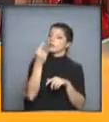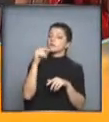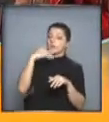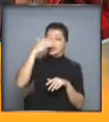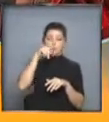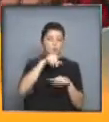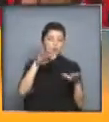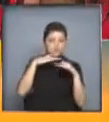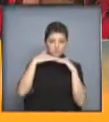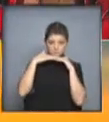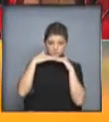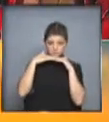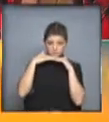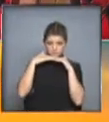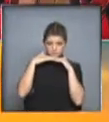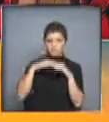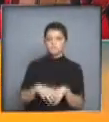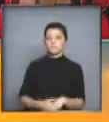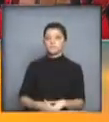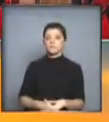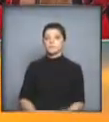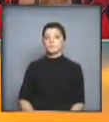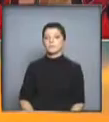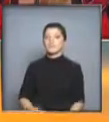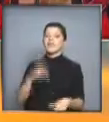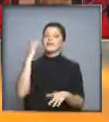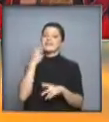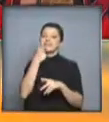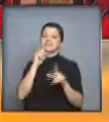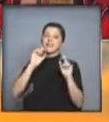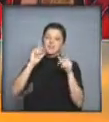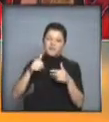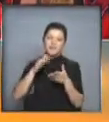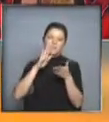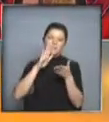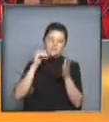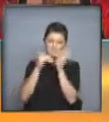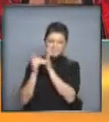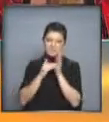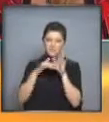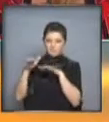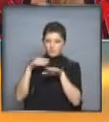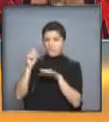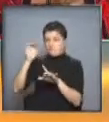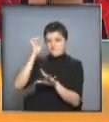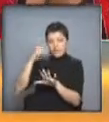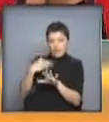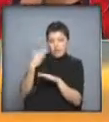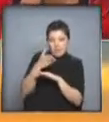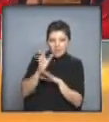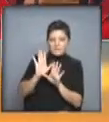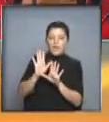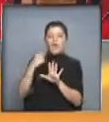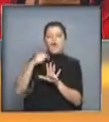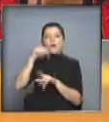pasa es que en ese caso contestá, la convicción, a la tribuna porque la convicción también viene también del contexto. Los pibes que militan hoy, perdón que me meta así, pero militan porque